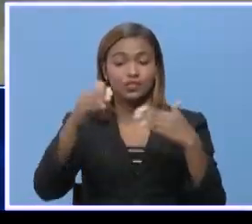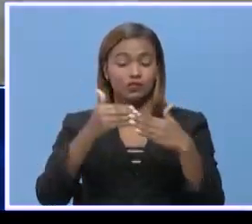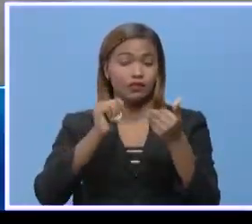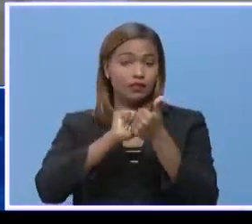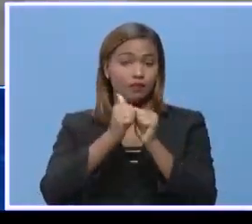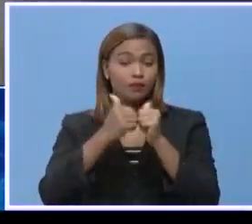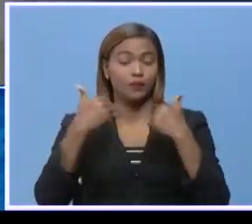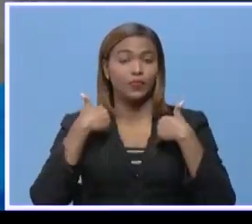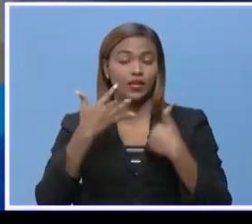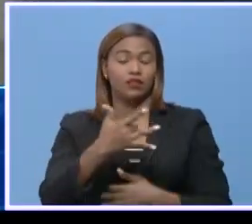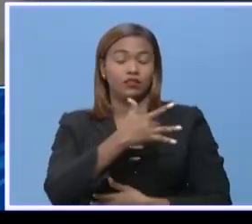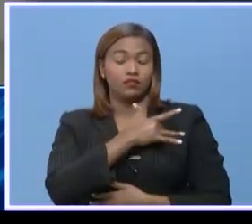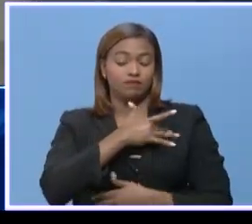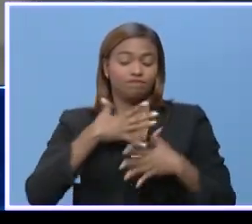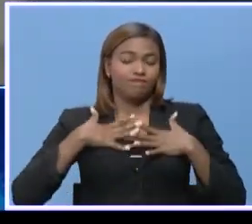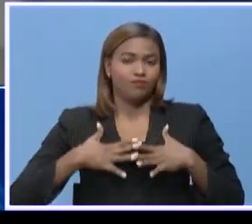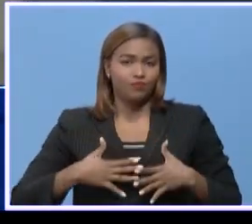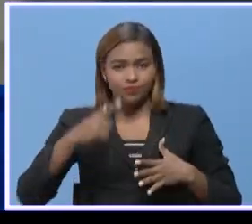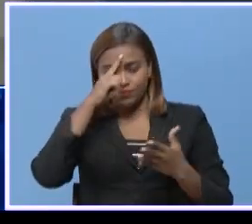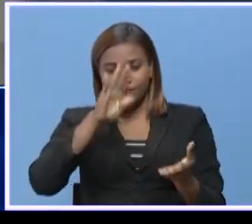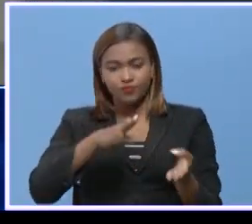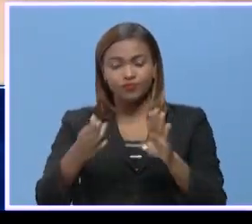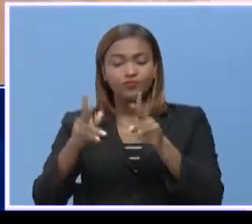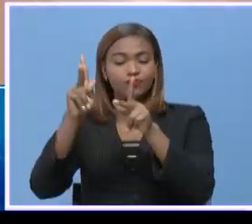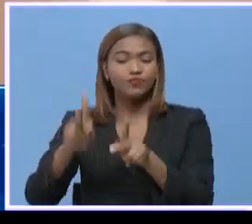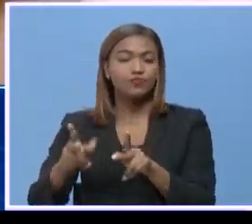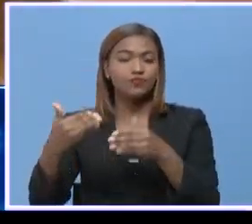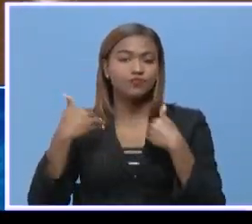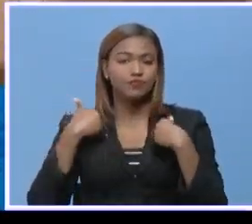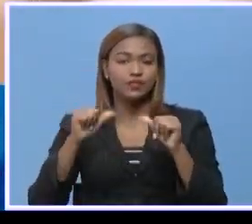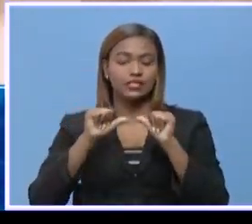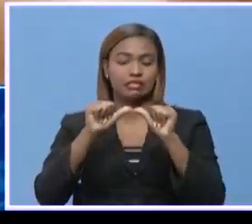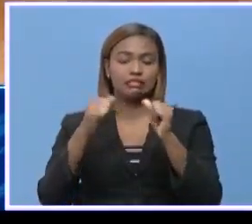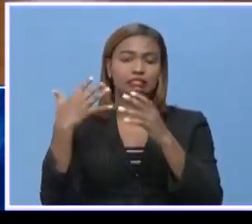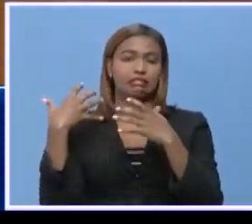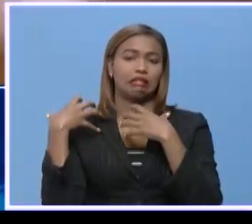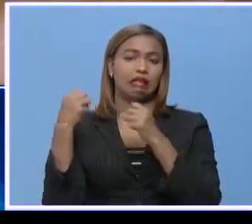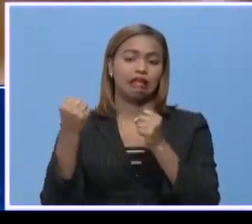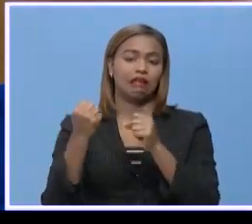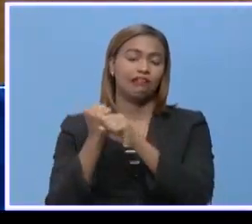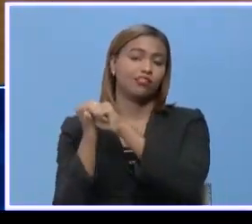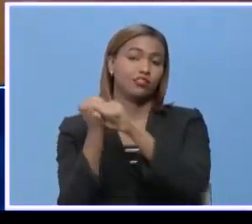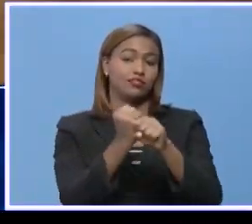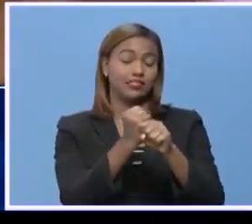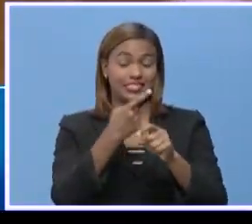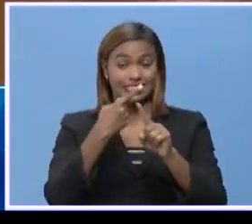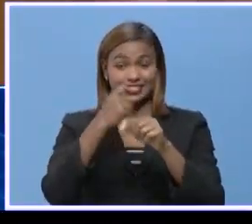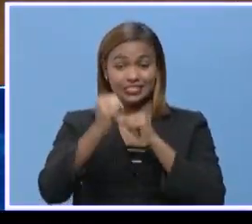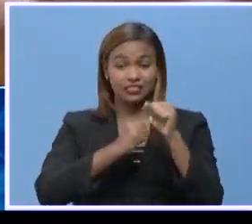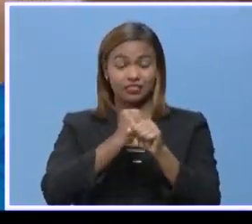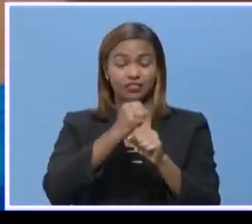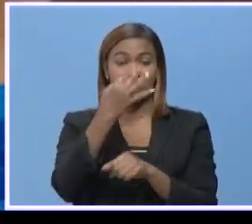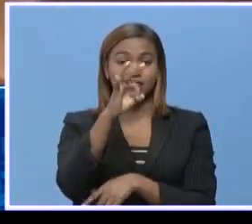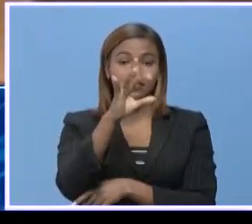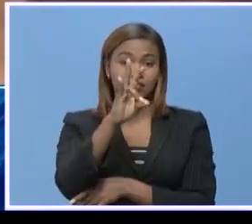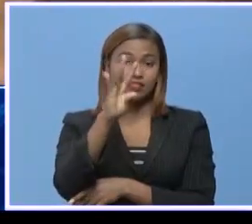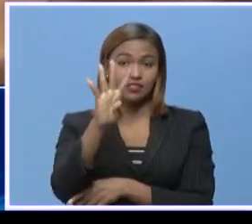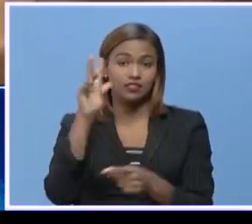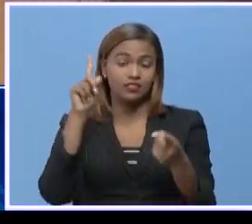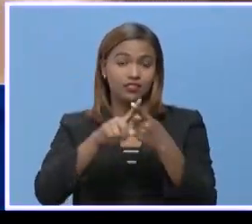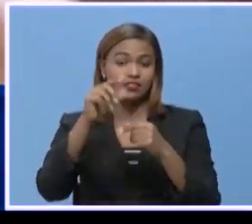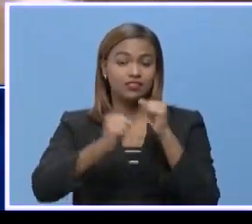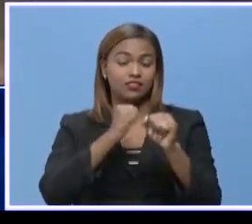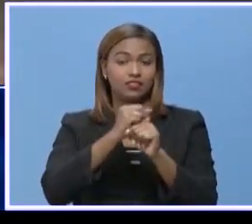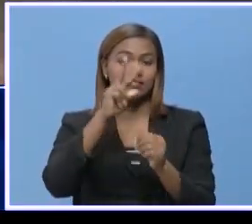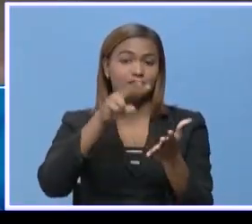está consternada con el fallecimiento del jugador que mantuvo el liderato de jonrones desde 1974 hasta